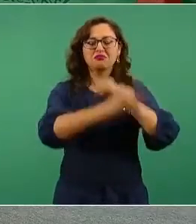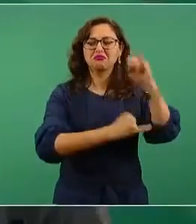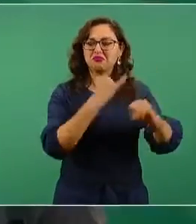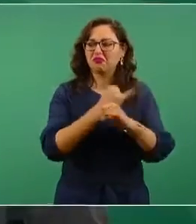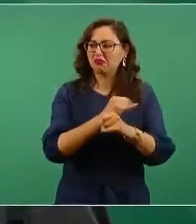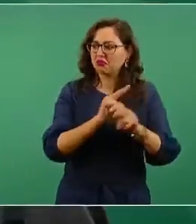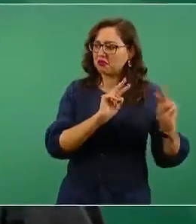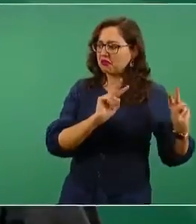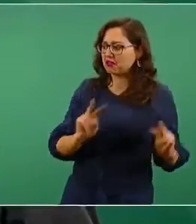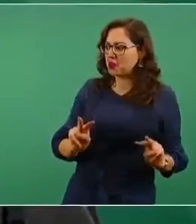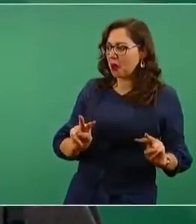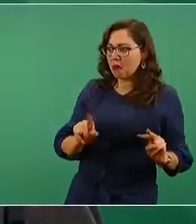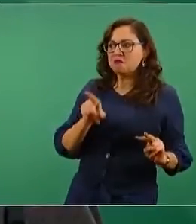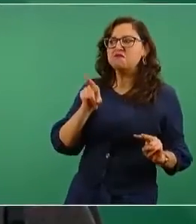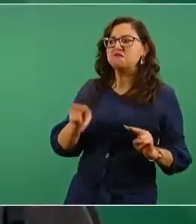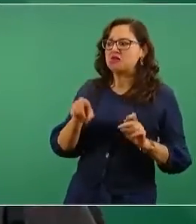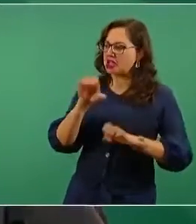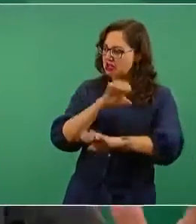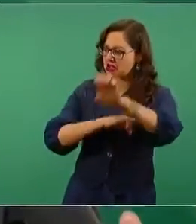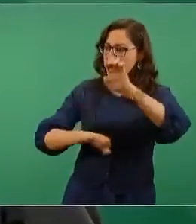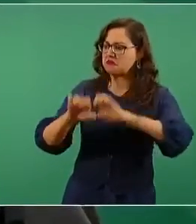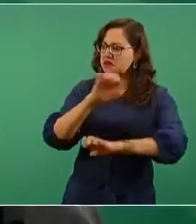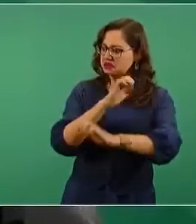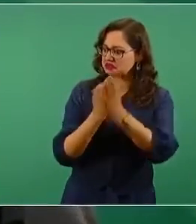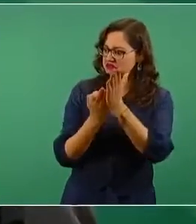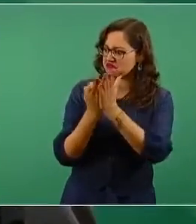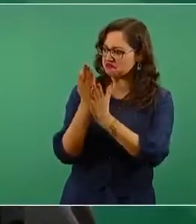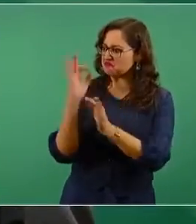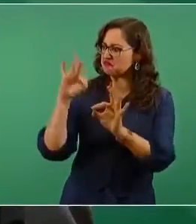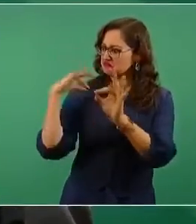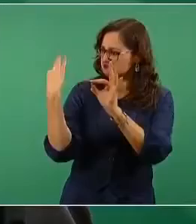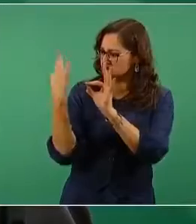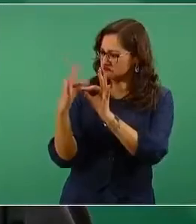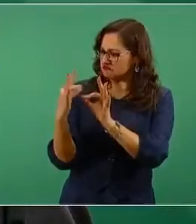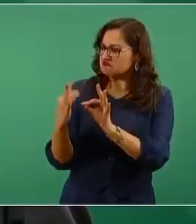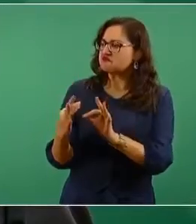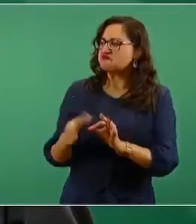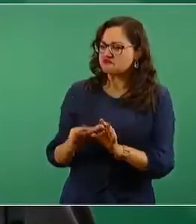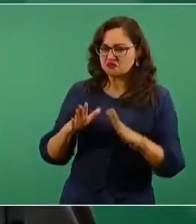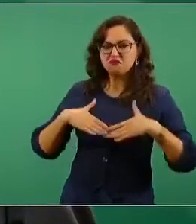Eso cuenta mucho en el mundo de los negocios